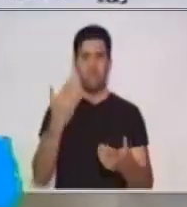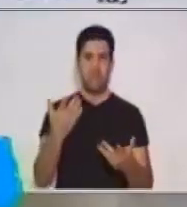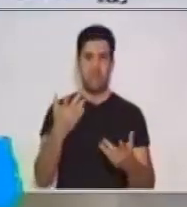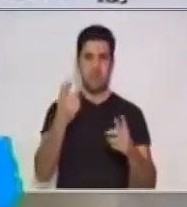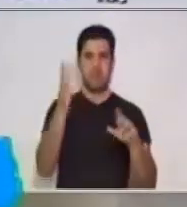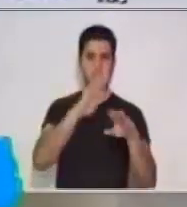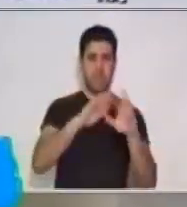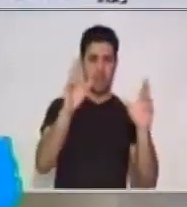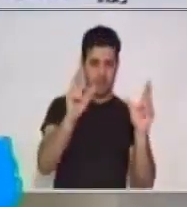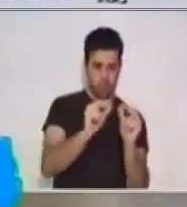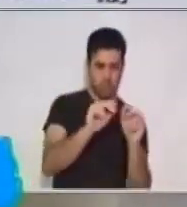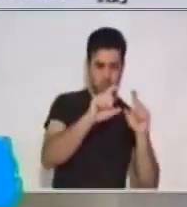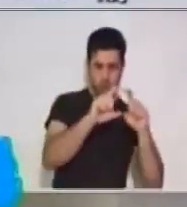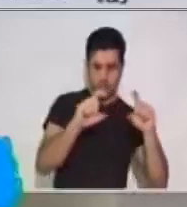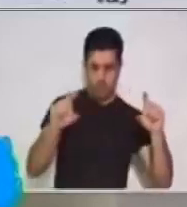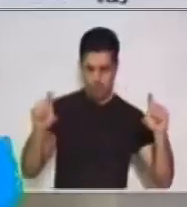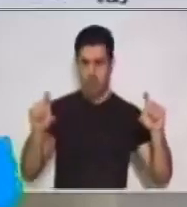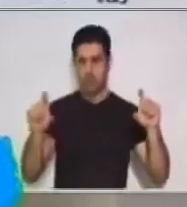por 200